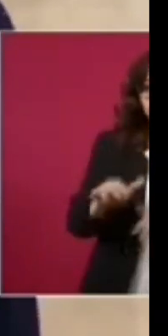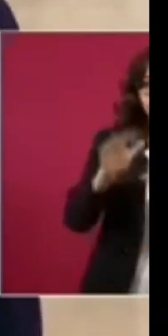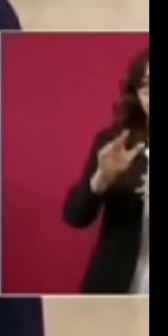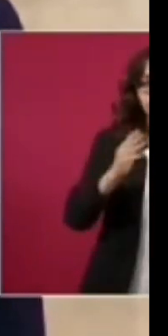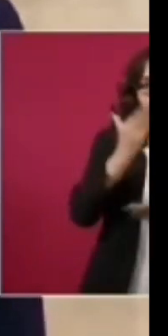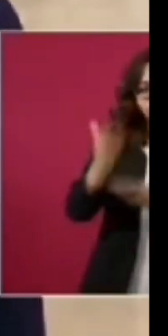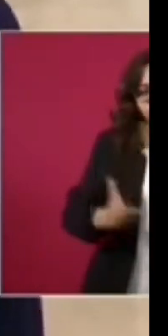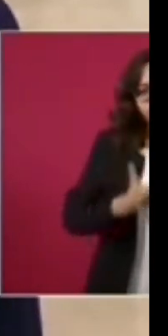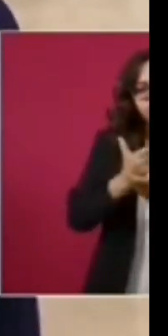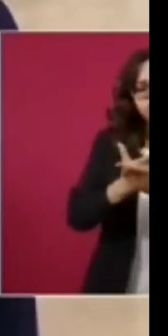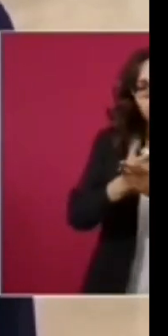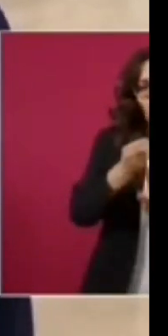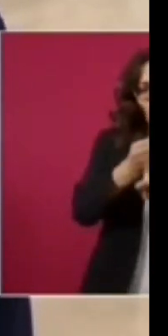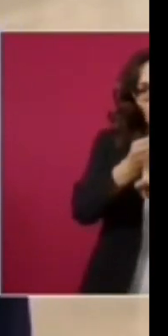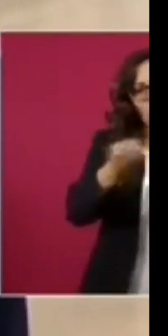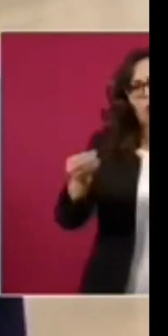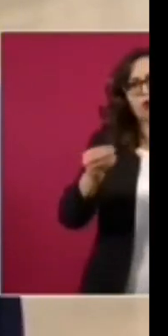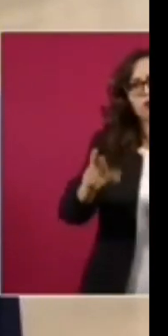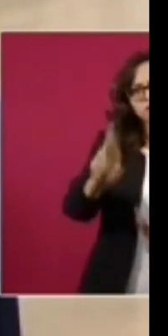indispensable